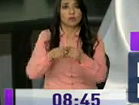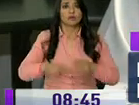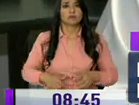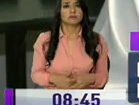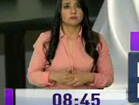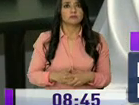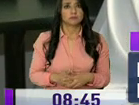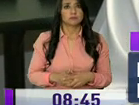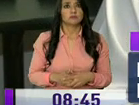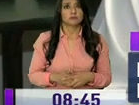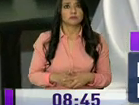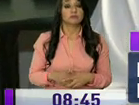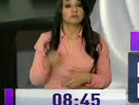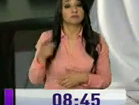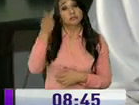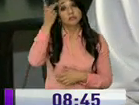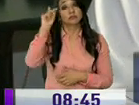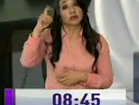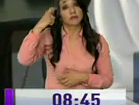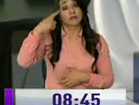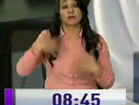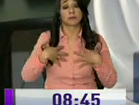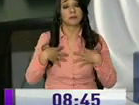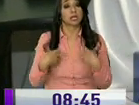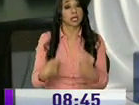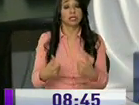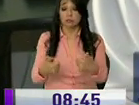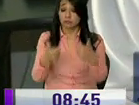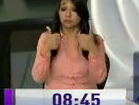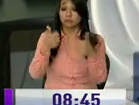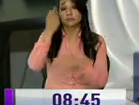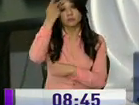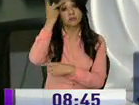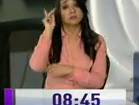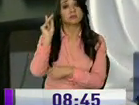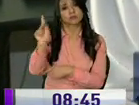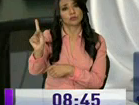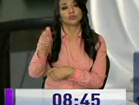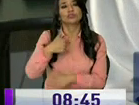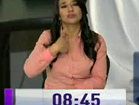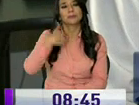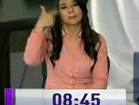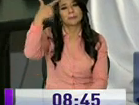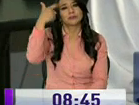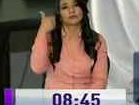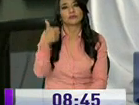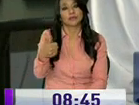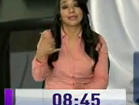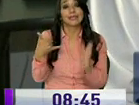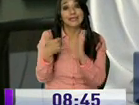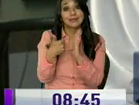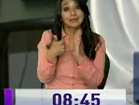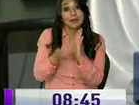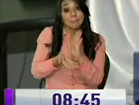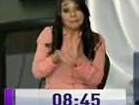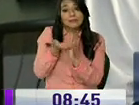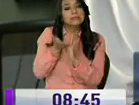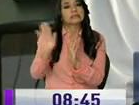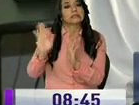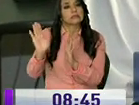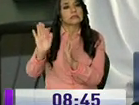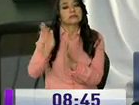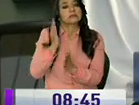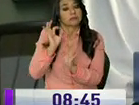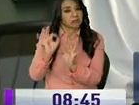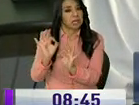diría valiente por parte del gobierno en algunas decisiones. Me parece bien que no se haya topado el IVA, la